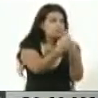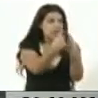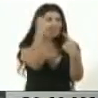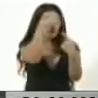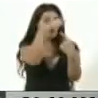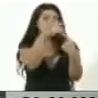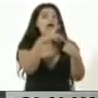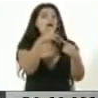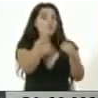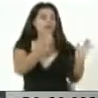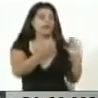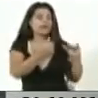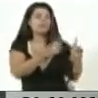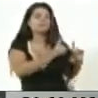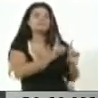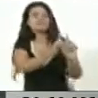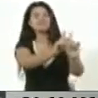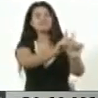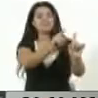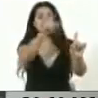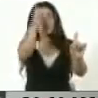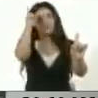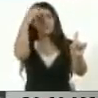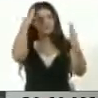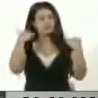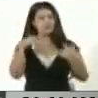el contexto en el que ocurre.